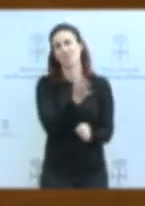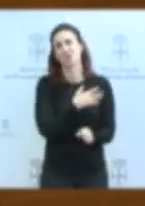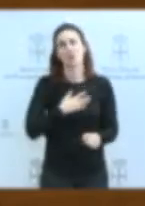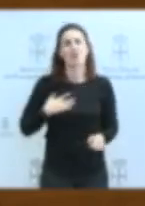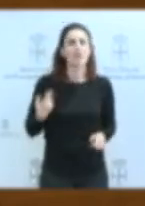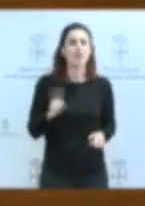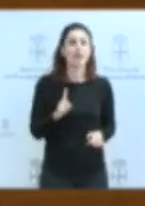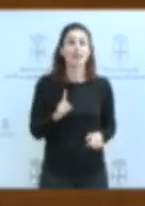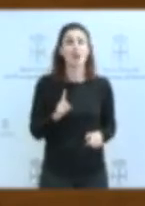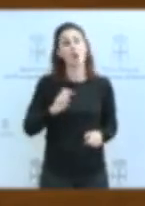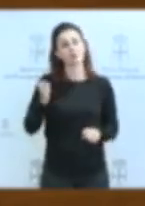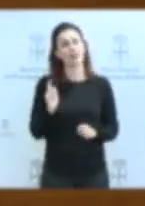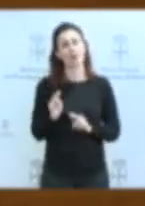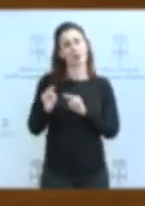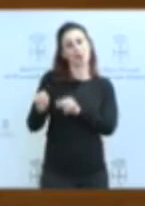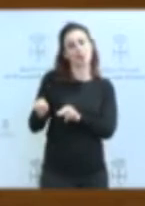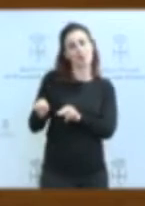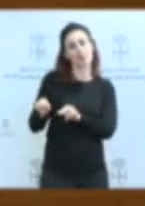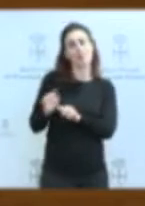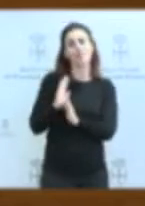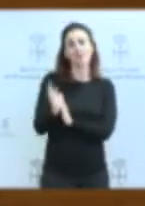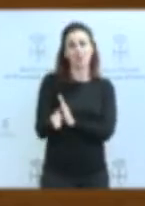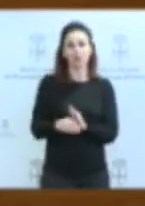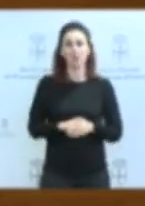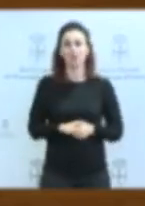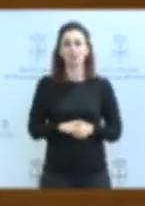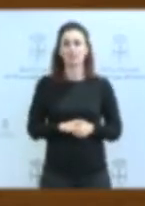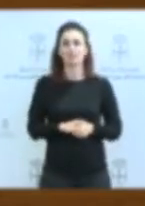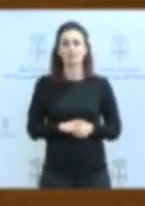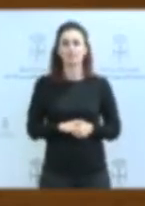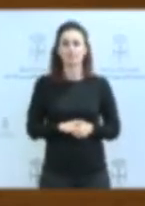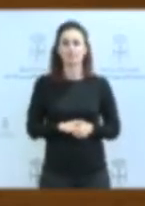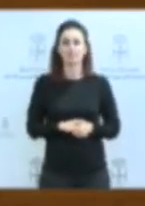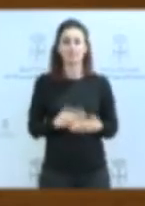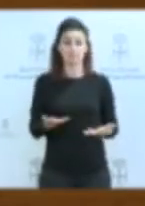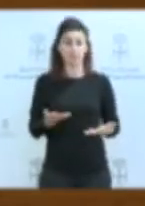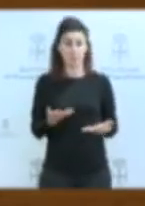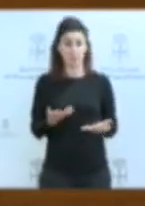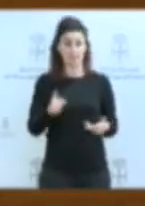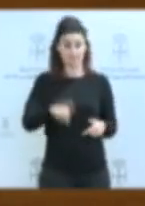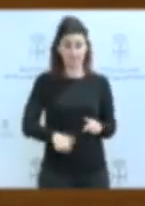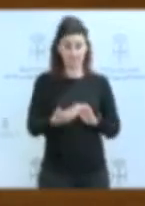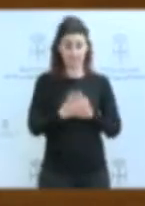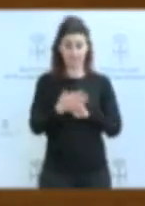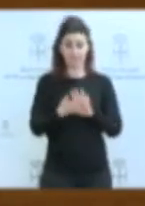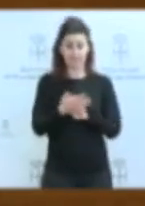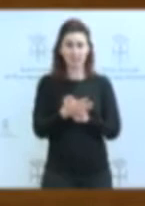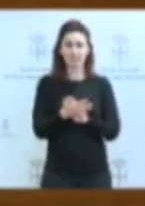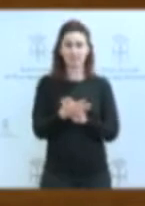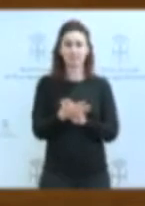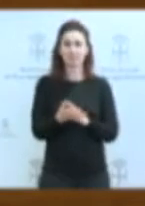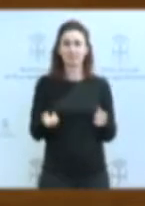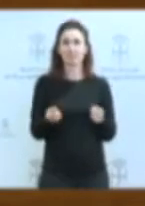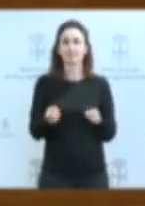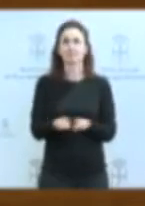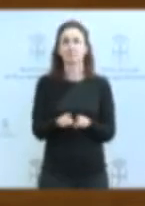hay concursos teledirigidos, se ha hablado de eso en algún momento aquí, y es Vox Populi que hay compañías que han pedido slots